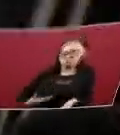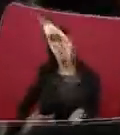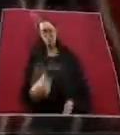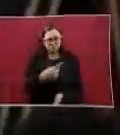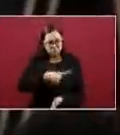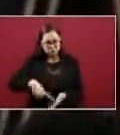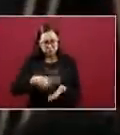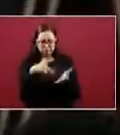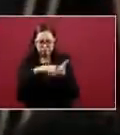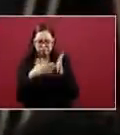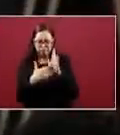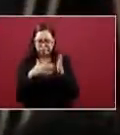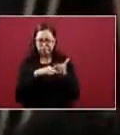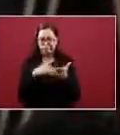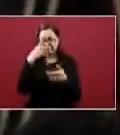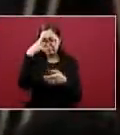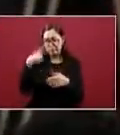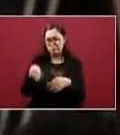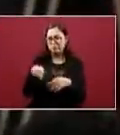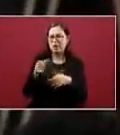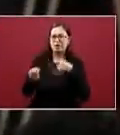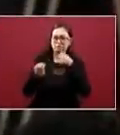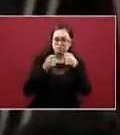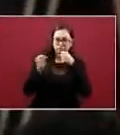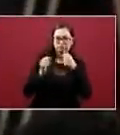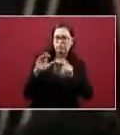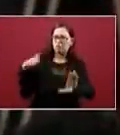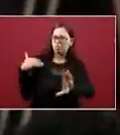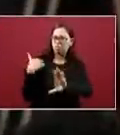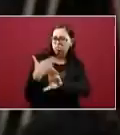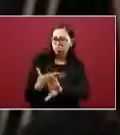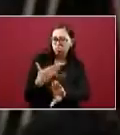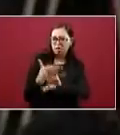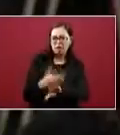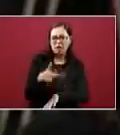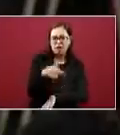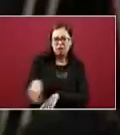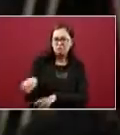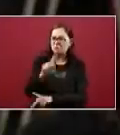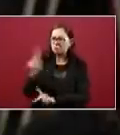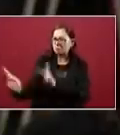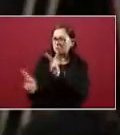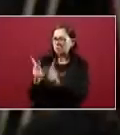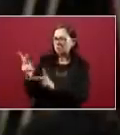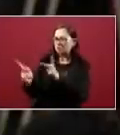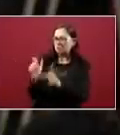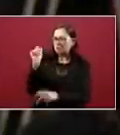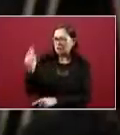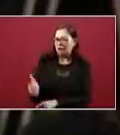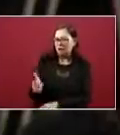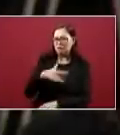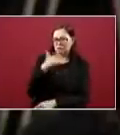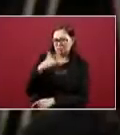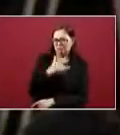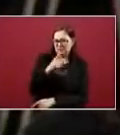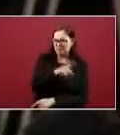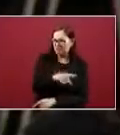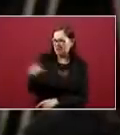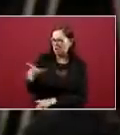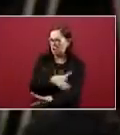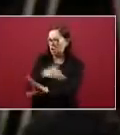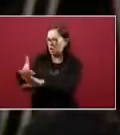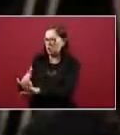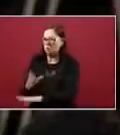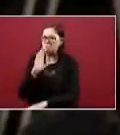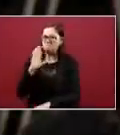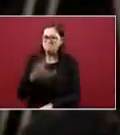estrategias para atacar a la prensa cada vez que sienten que se le está cuestionando de manera injustificada. Artículo